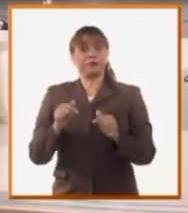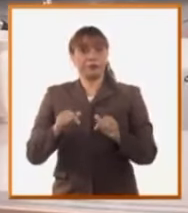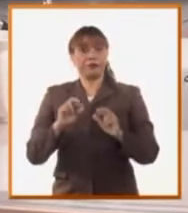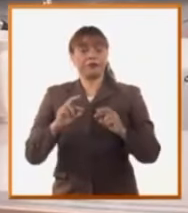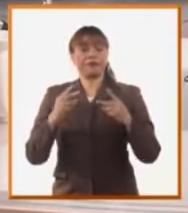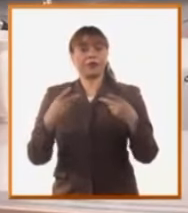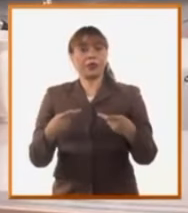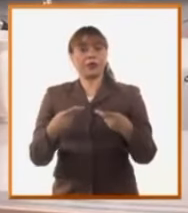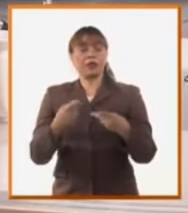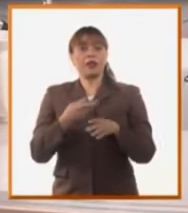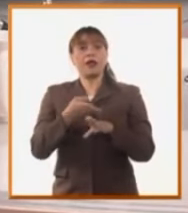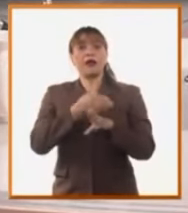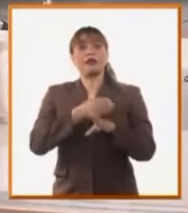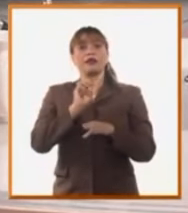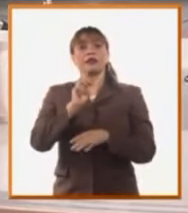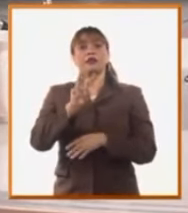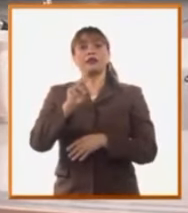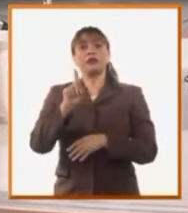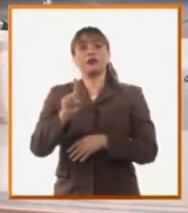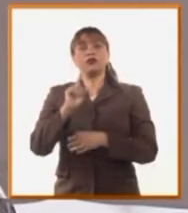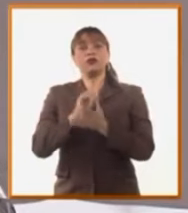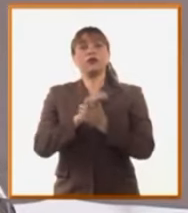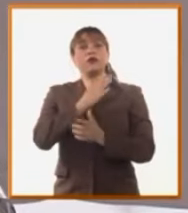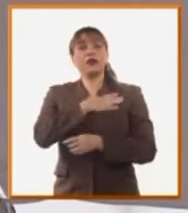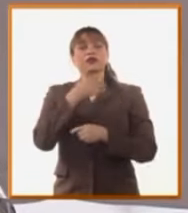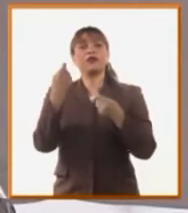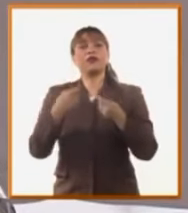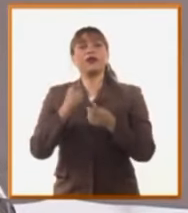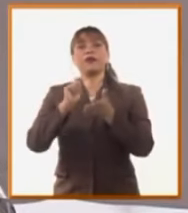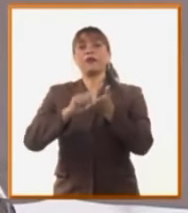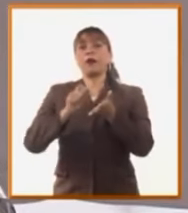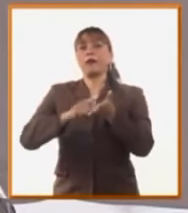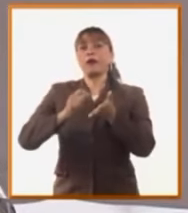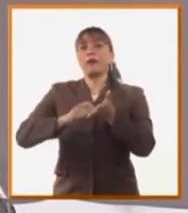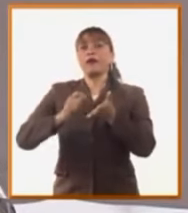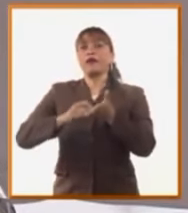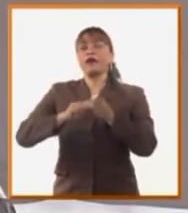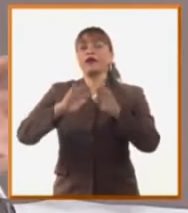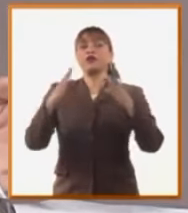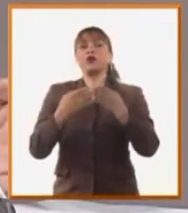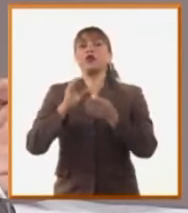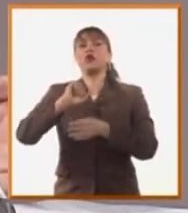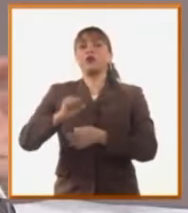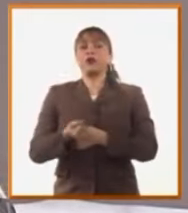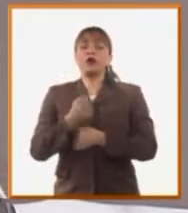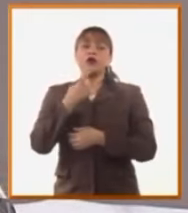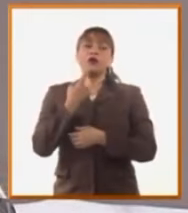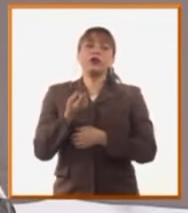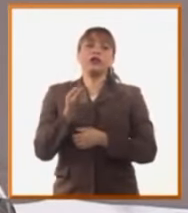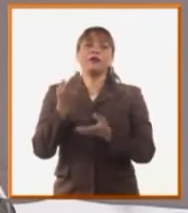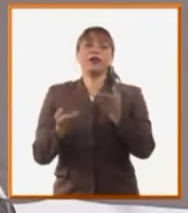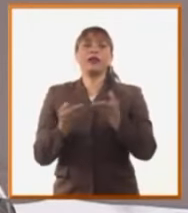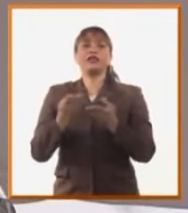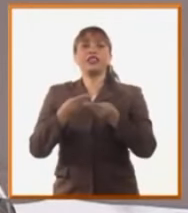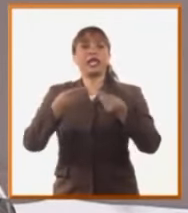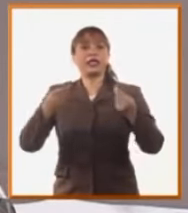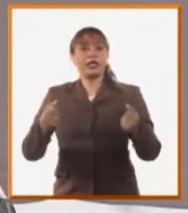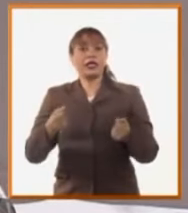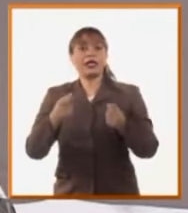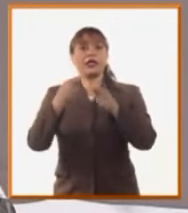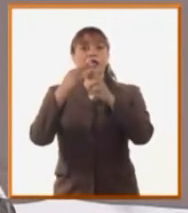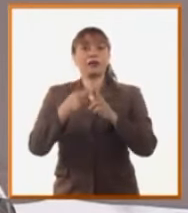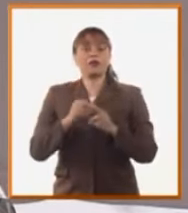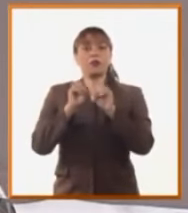que antes el 31 de marzo deben estar notificados todos los los obligados según el último balance de la tierra que ha sido